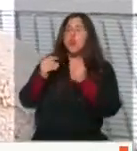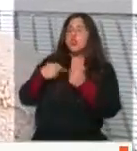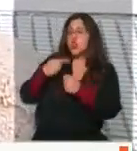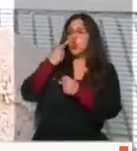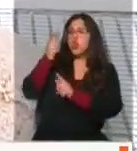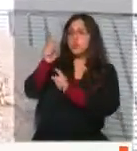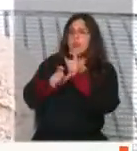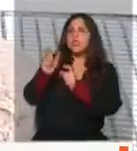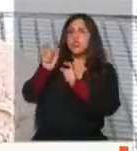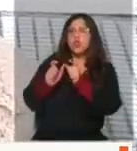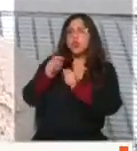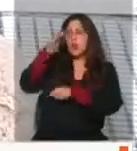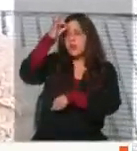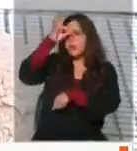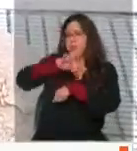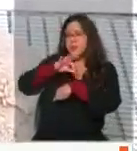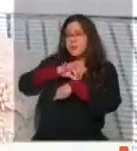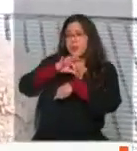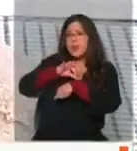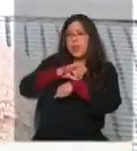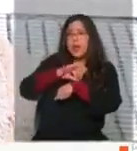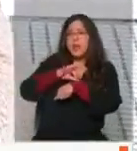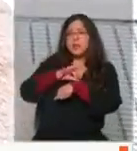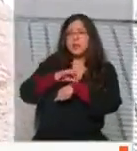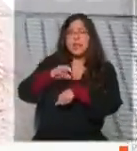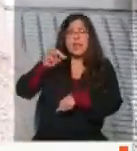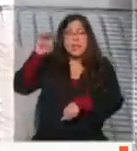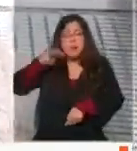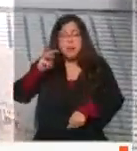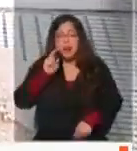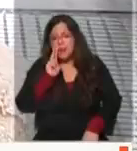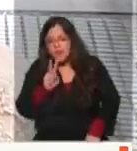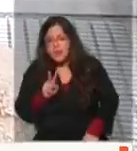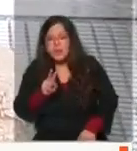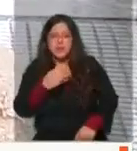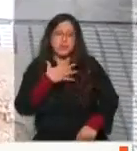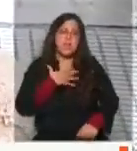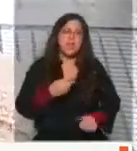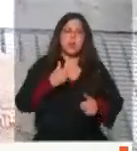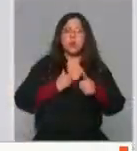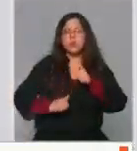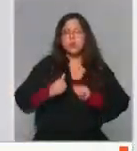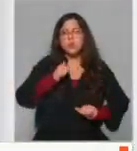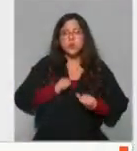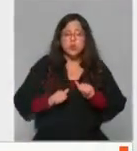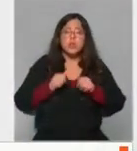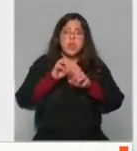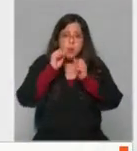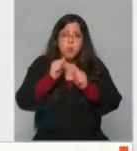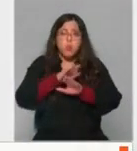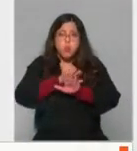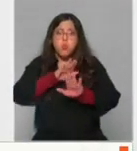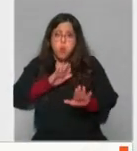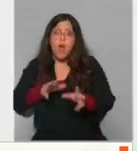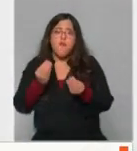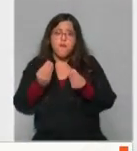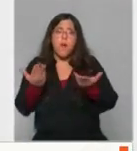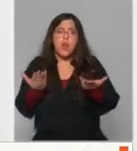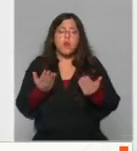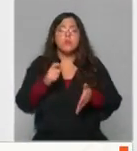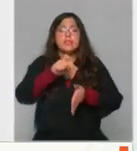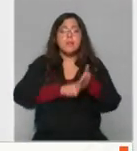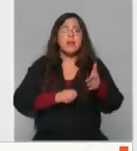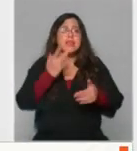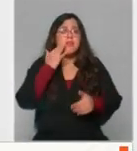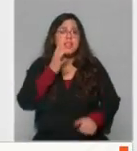y que fue muy fome para las mamitas, sobre todo ver cómo tu hijo sufre. Entonces, si se puede prevenir, creo que es bueno. Desde abril, Chile